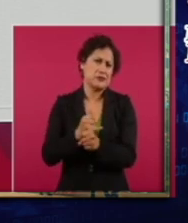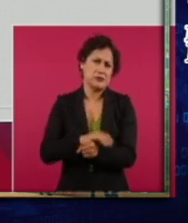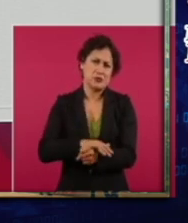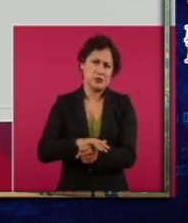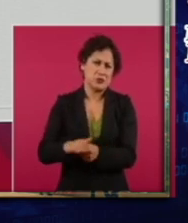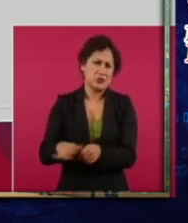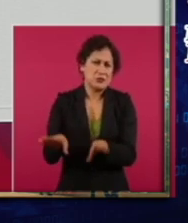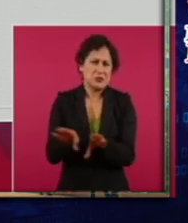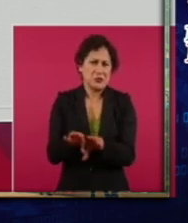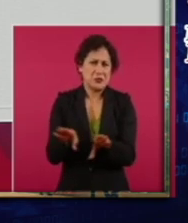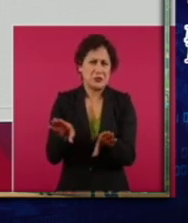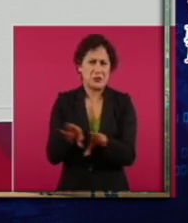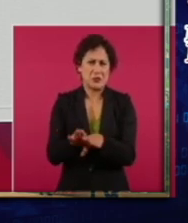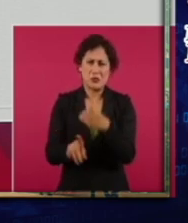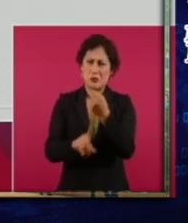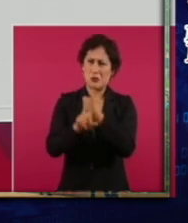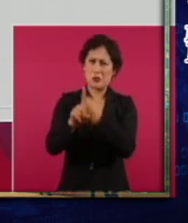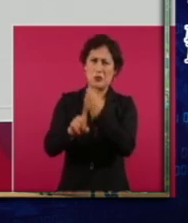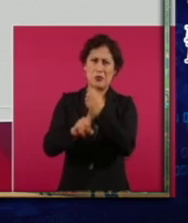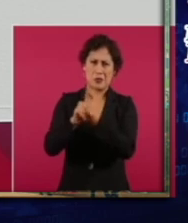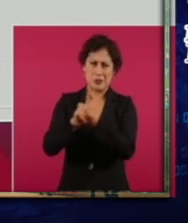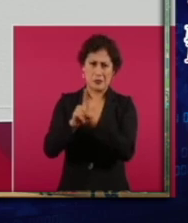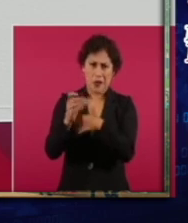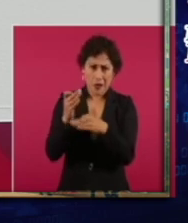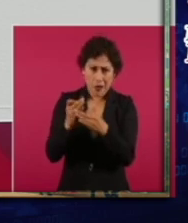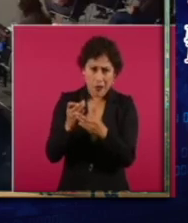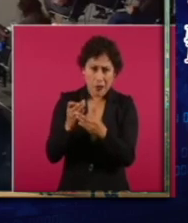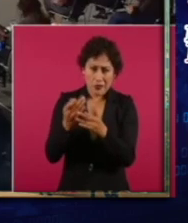las medidas tomadas después.